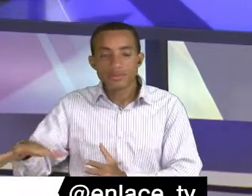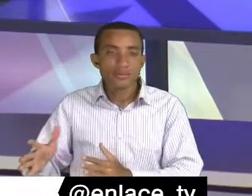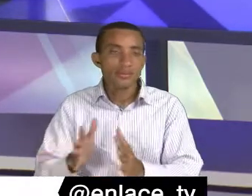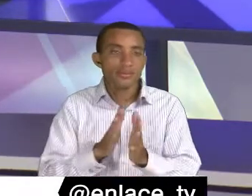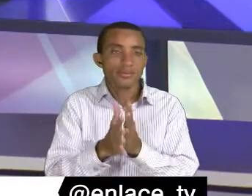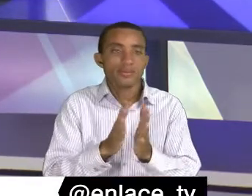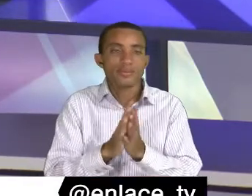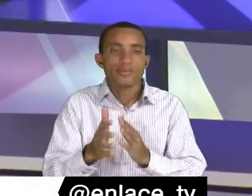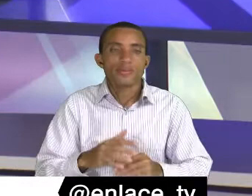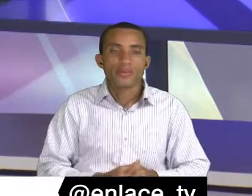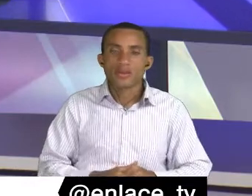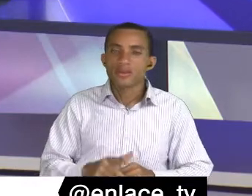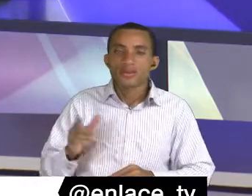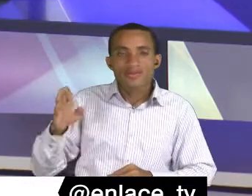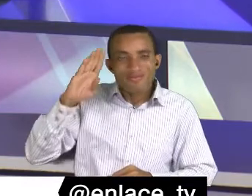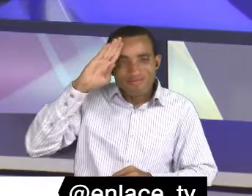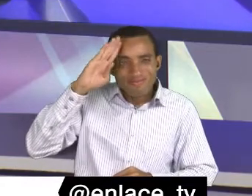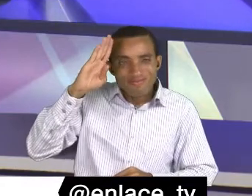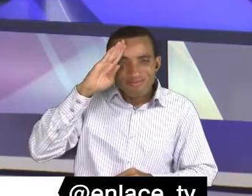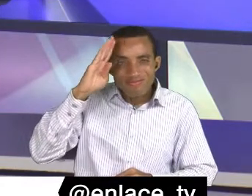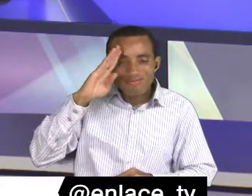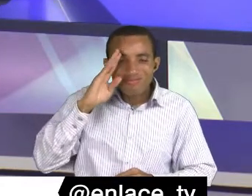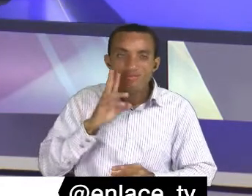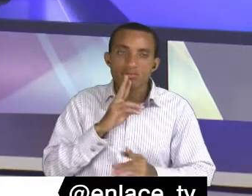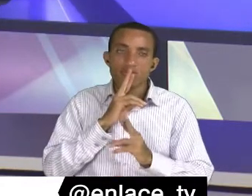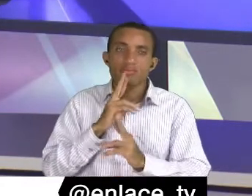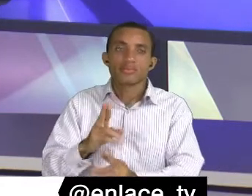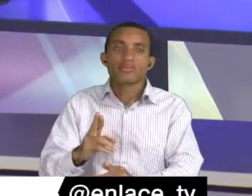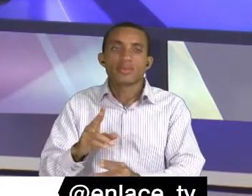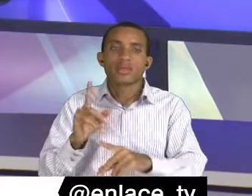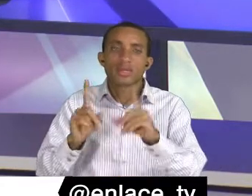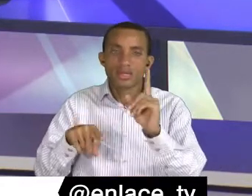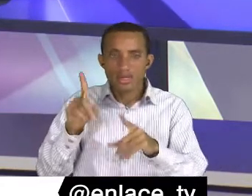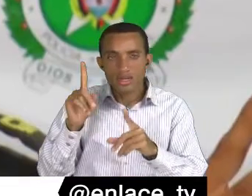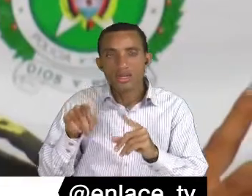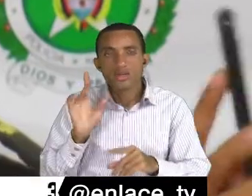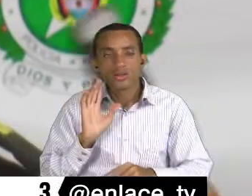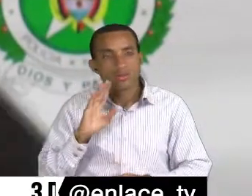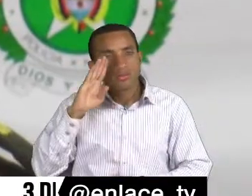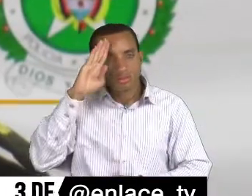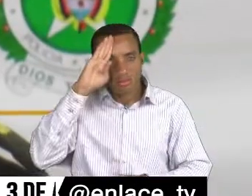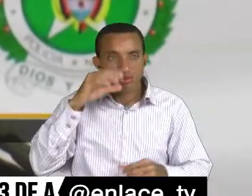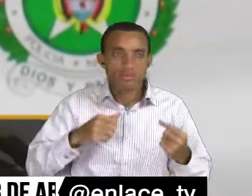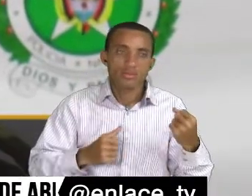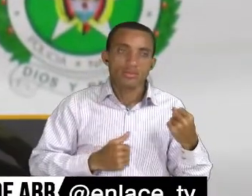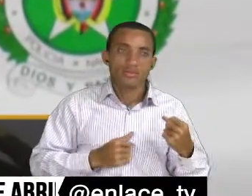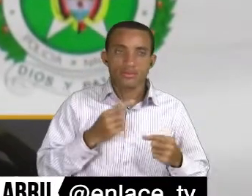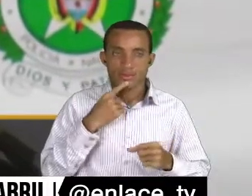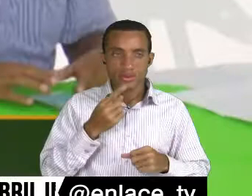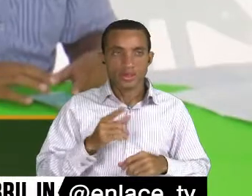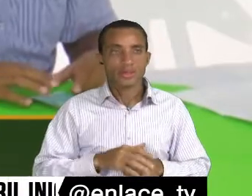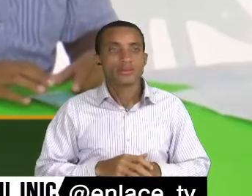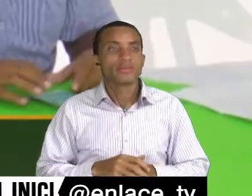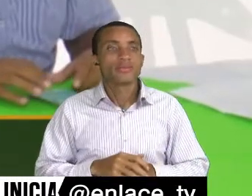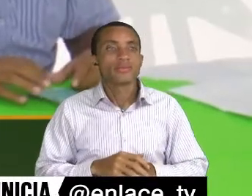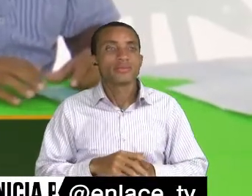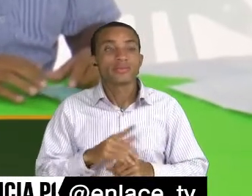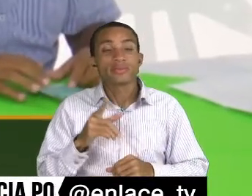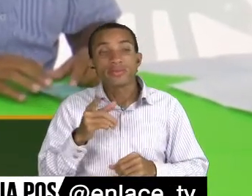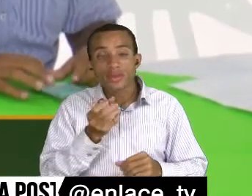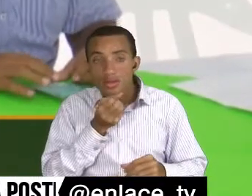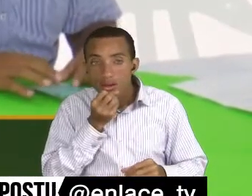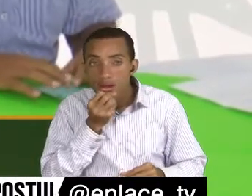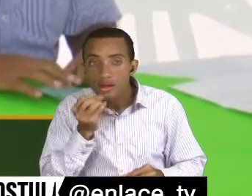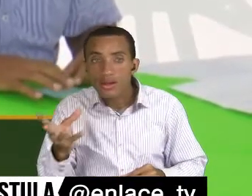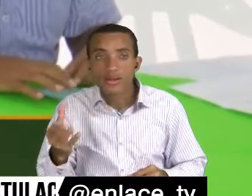de Credos de la presunta participación de uniformados en hechos delictivos. Las autoridades respondieron ante las denuncias del presidente de Credos